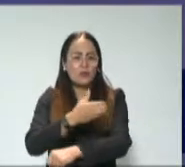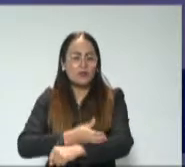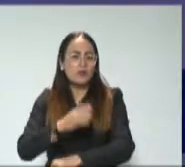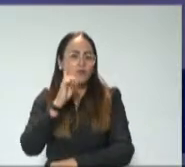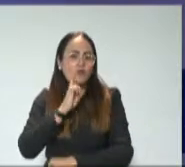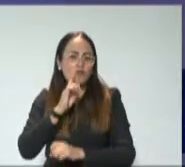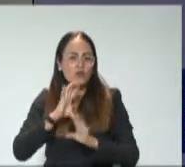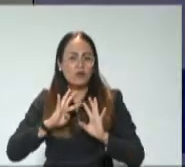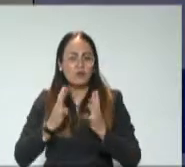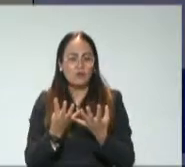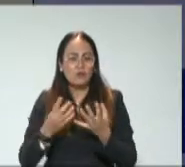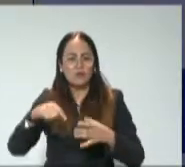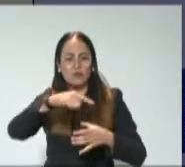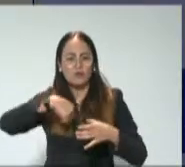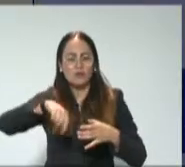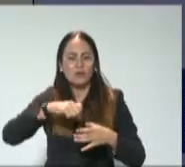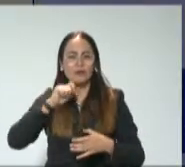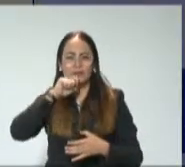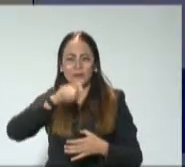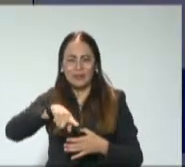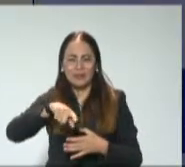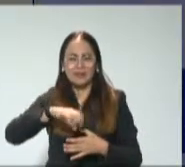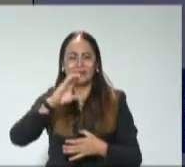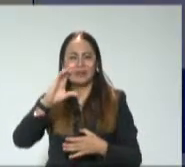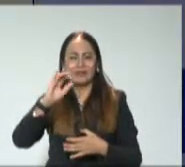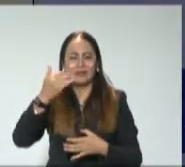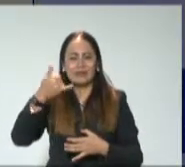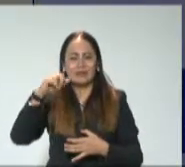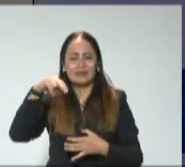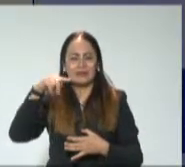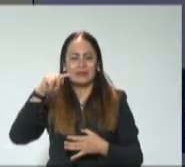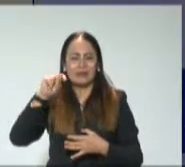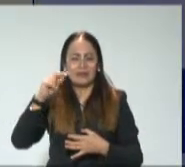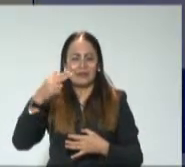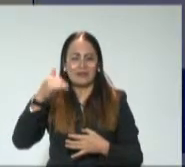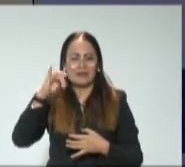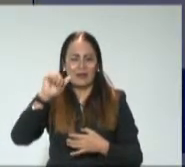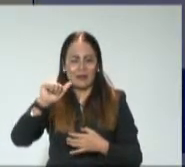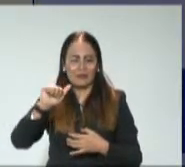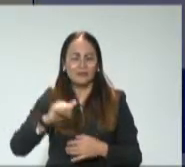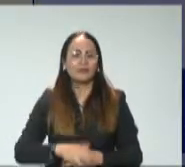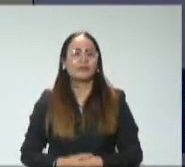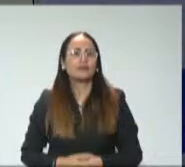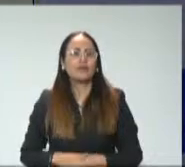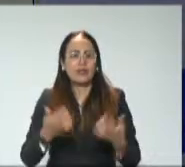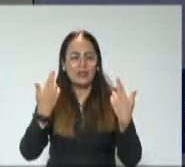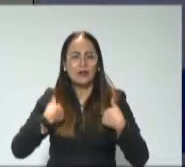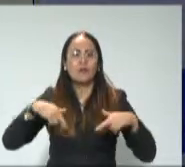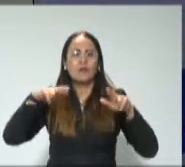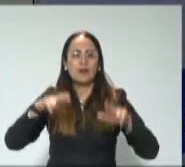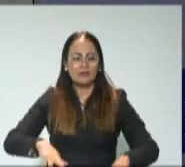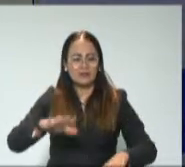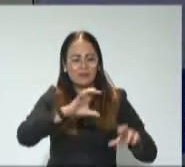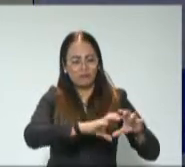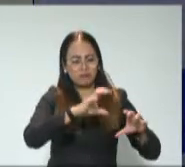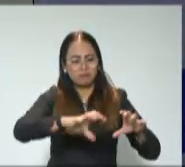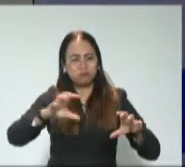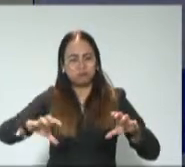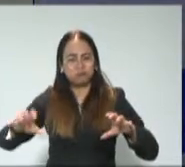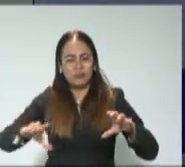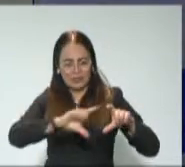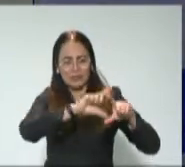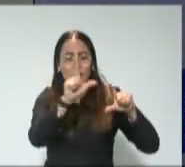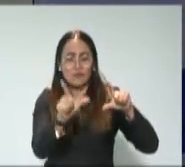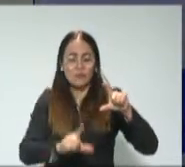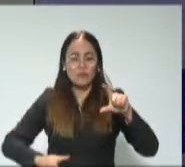comisionada de Jalisco Cintia cantero que representa junto con los representantes aquí de los órganos garantes del